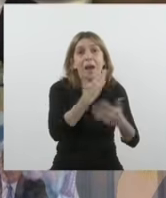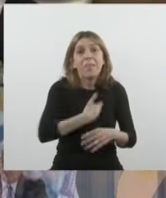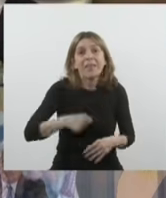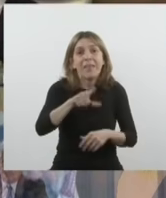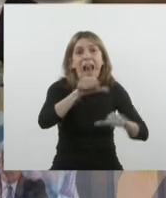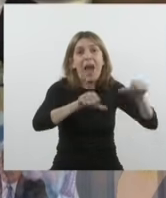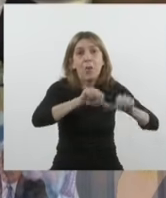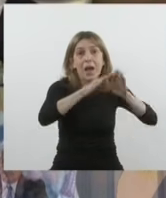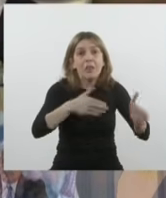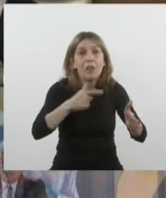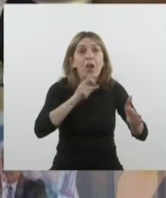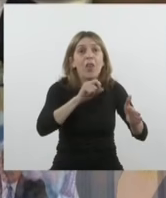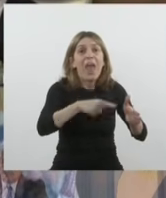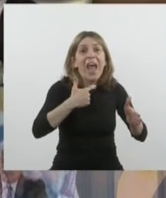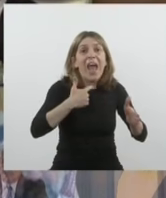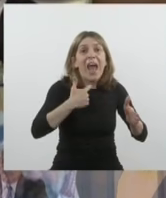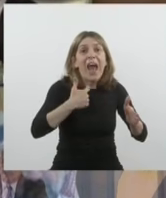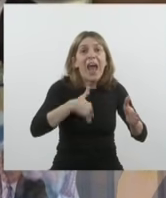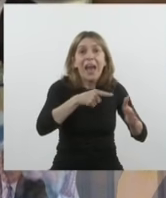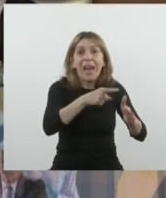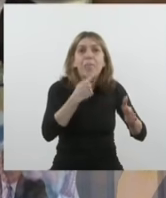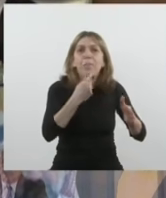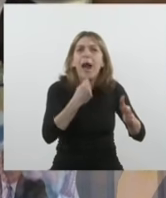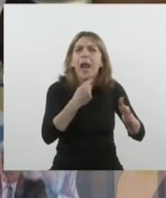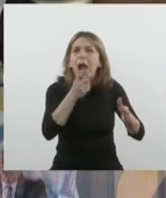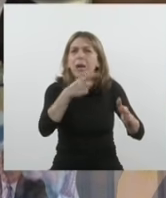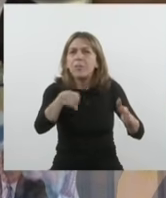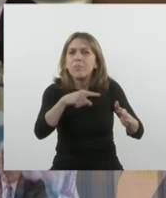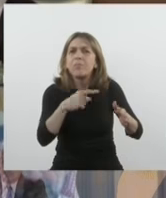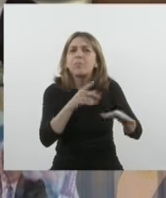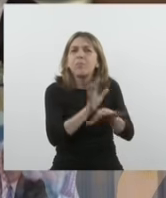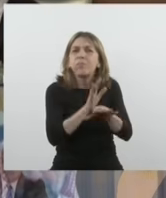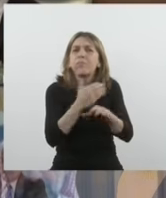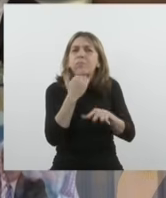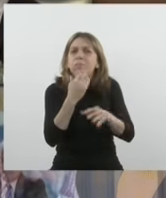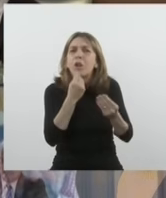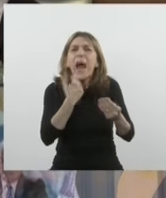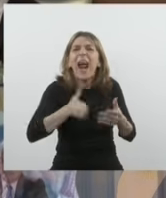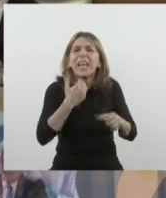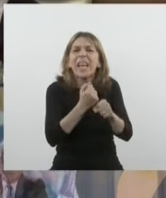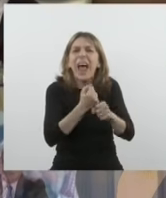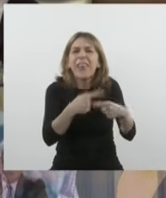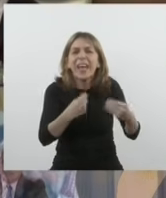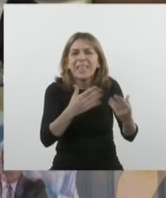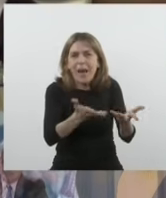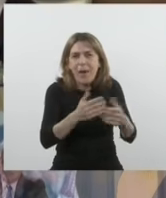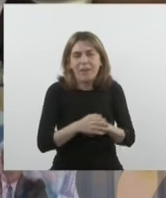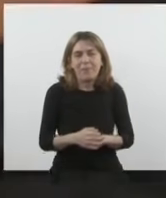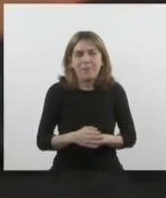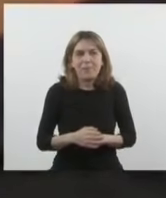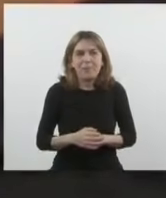laboratorio de ritmos de argentina para nos para que nos hable de lo que se está realizando en argentina y ese sentido